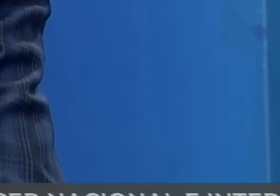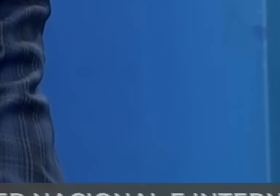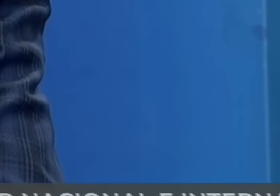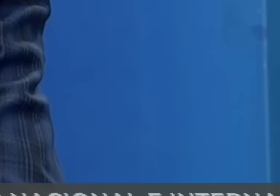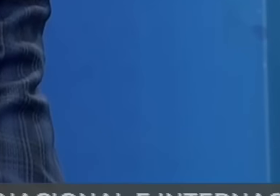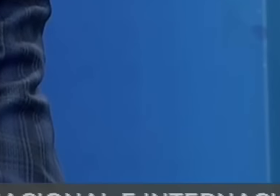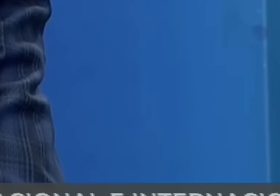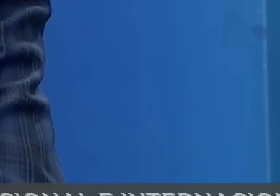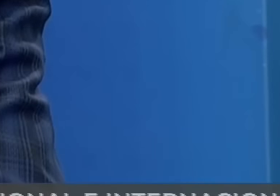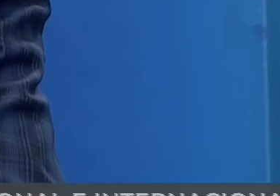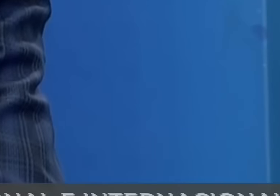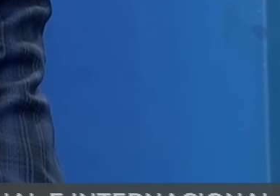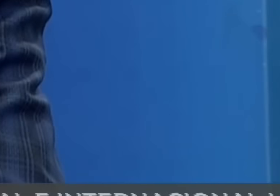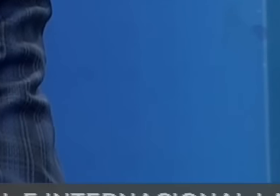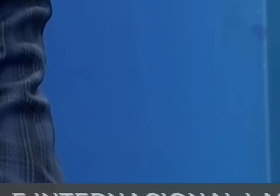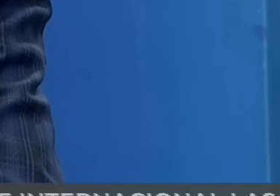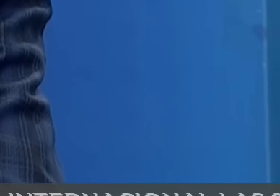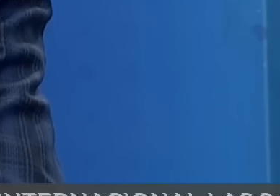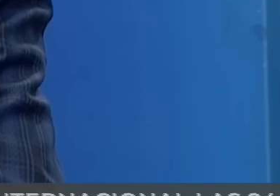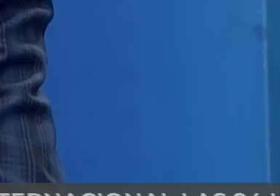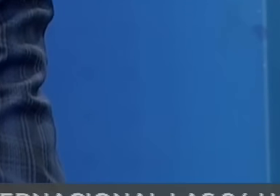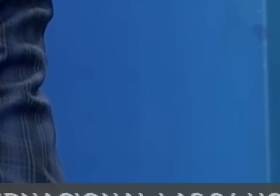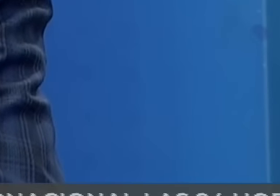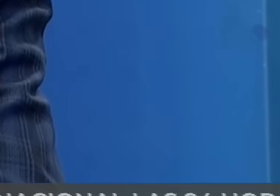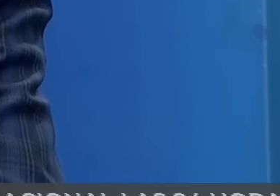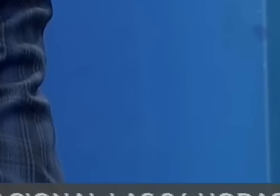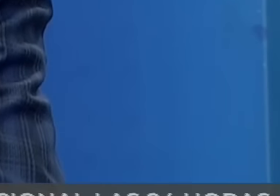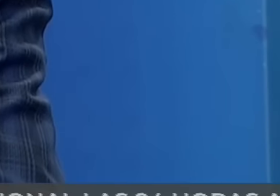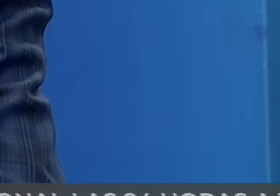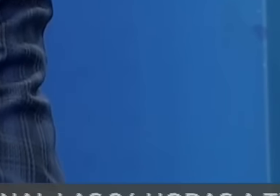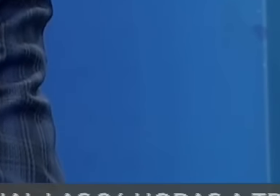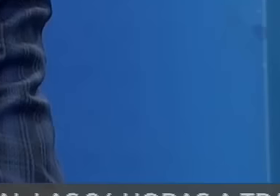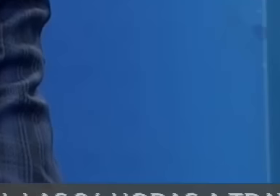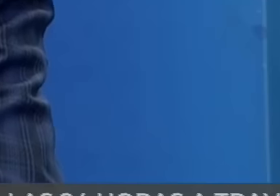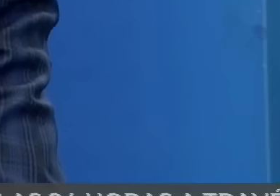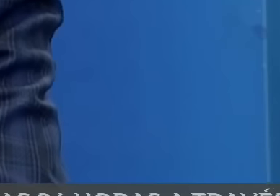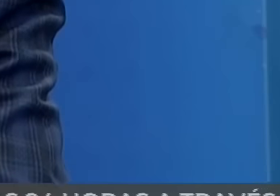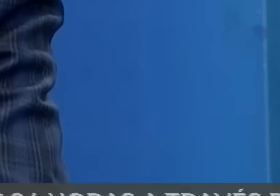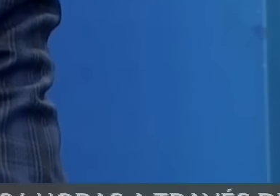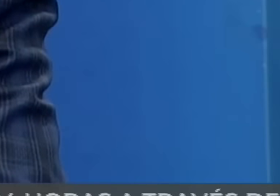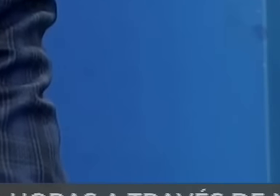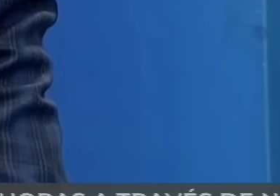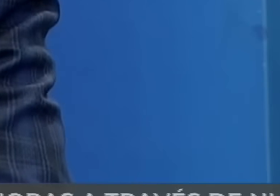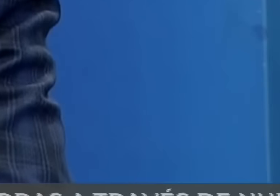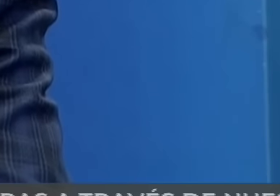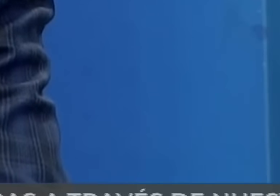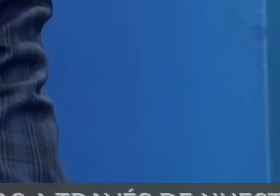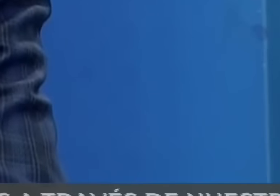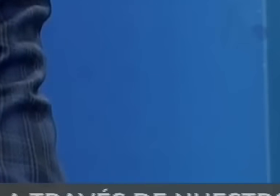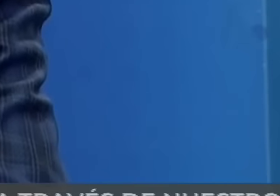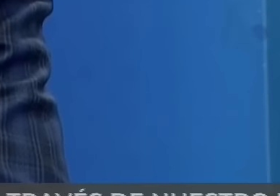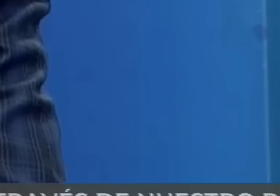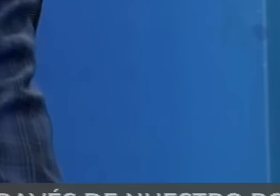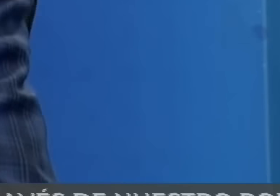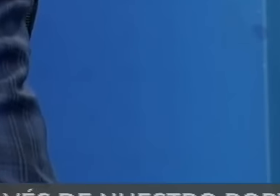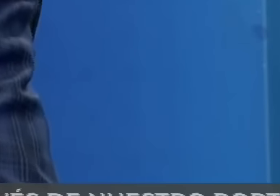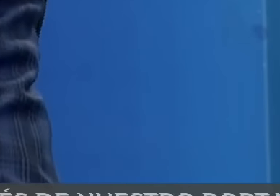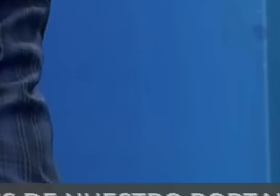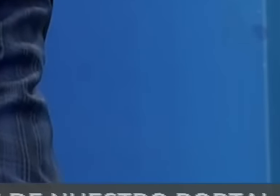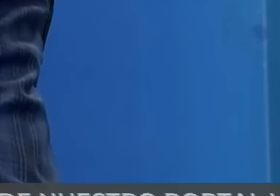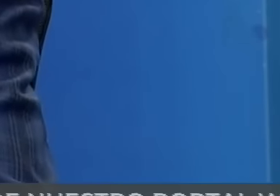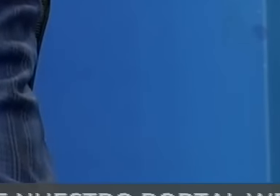La multiplicación del libro azul por millones, que le llegue a 5 generaciones a todo el pueblo. Pero yo creo